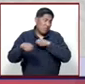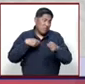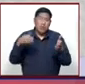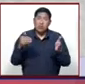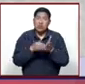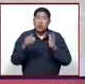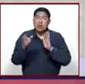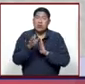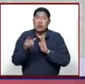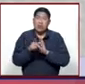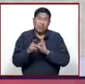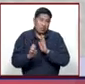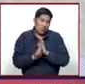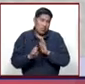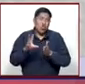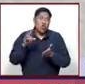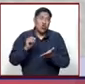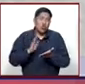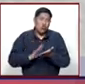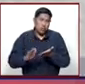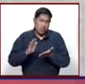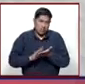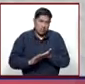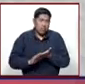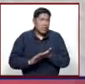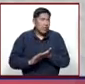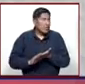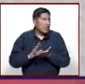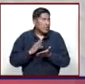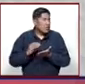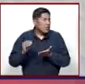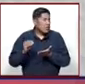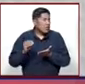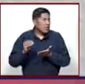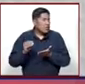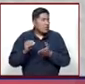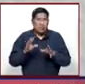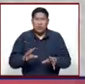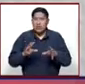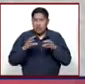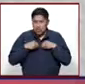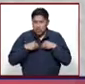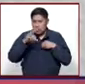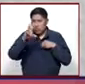inconstitucionales, no permisibles y tampoco aceptables.